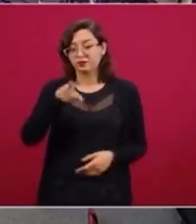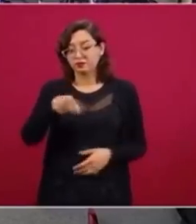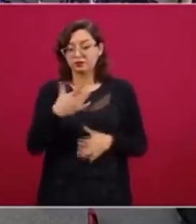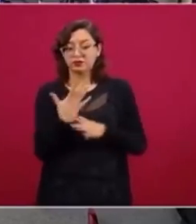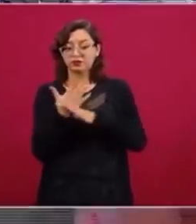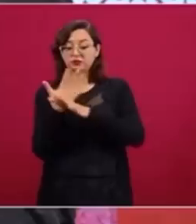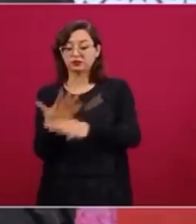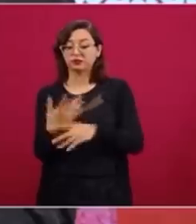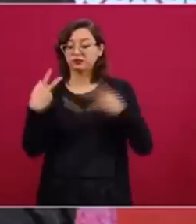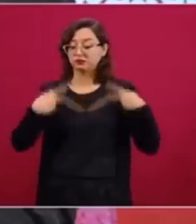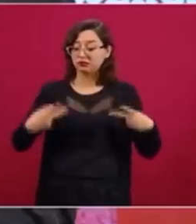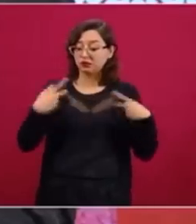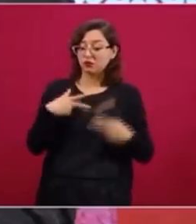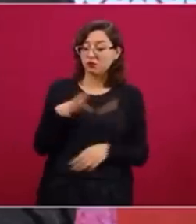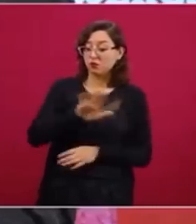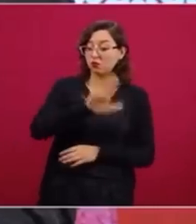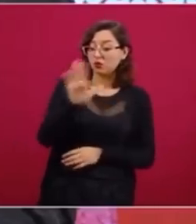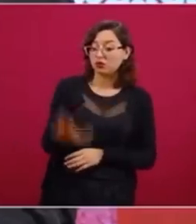por el COVID